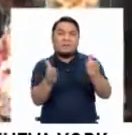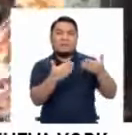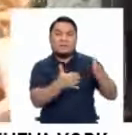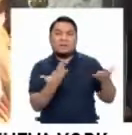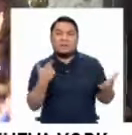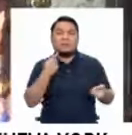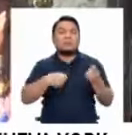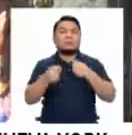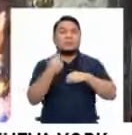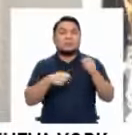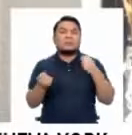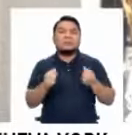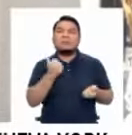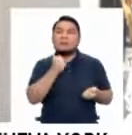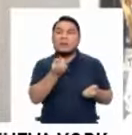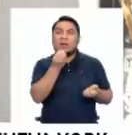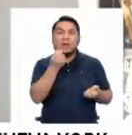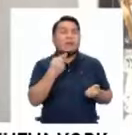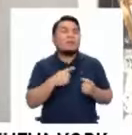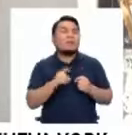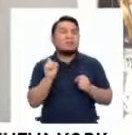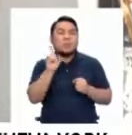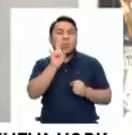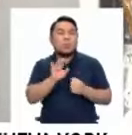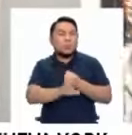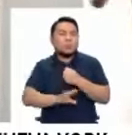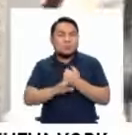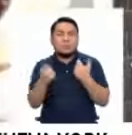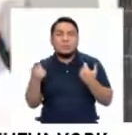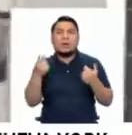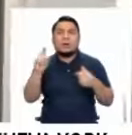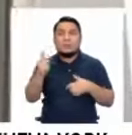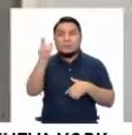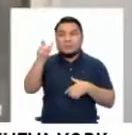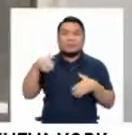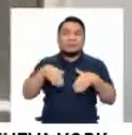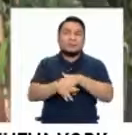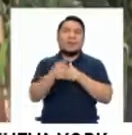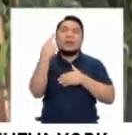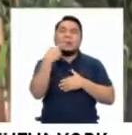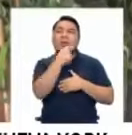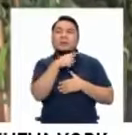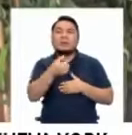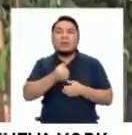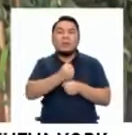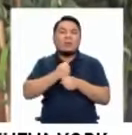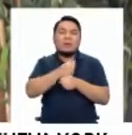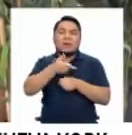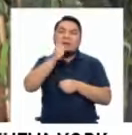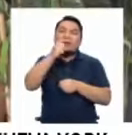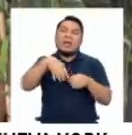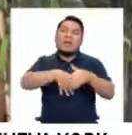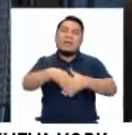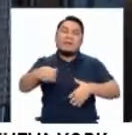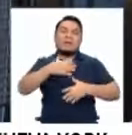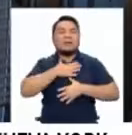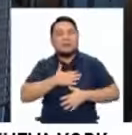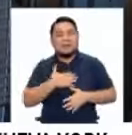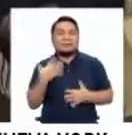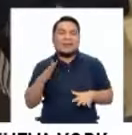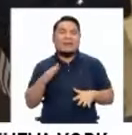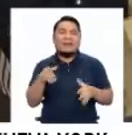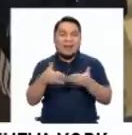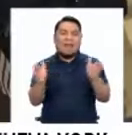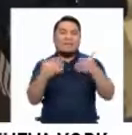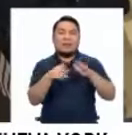de comercios no esenciales. Las personas pudieron disfrutar su primer café al aire libre, en restaurantes y bares, mientras que las